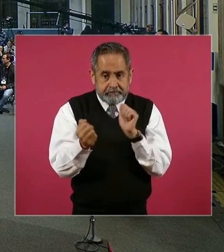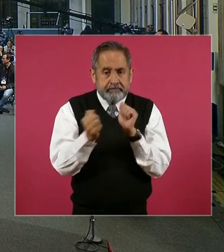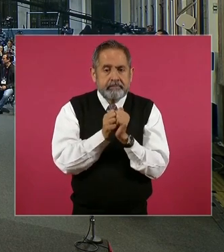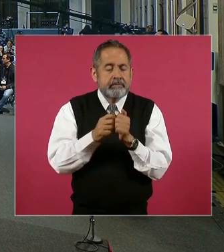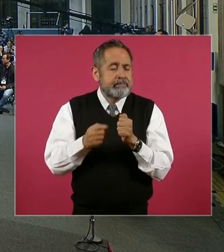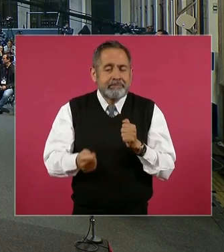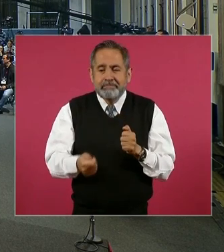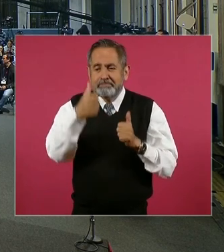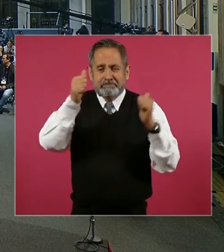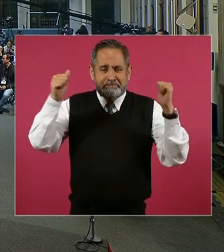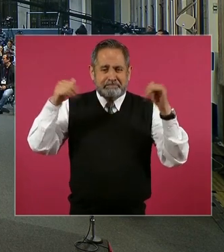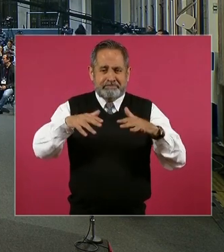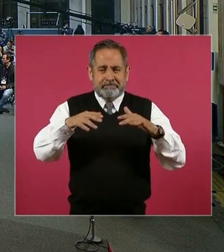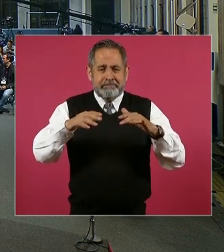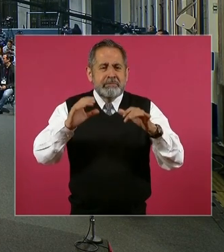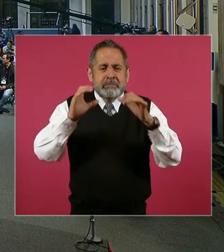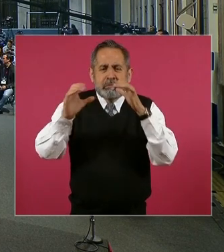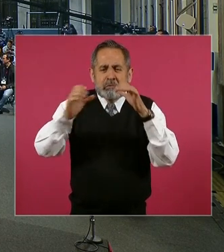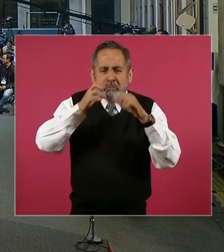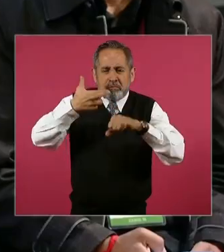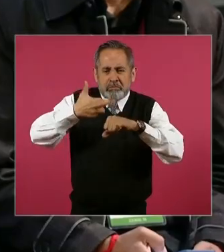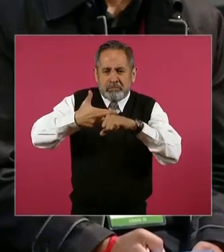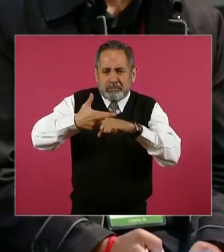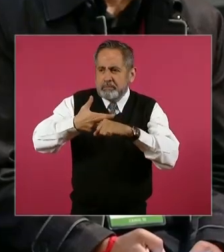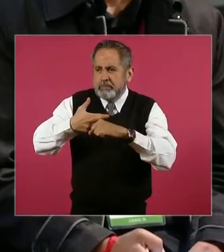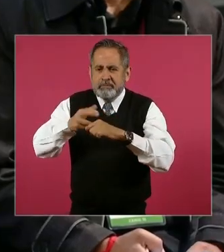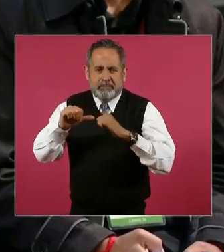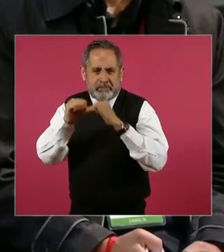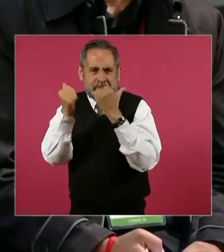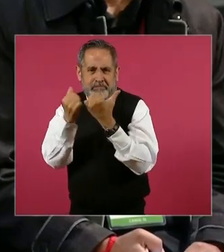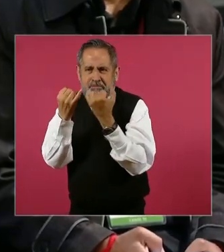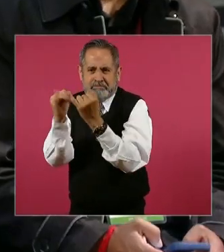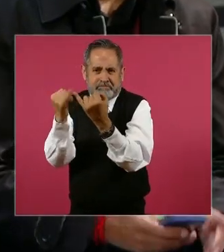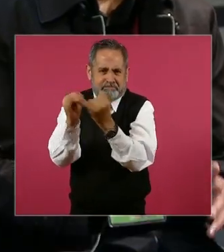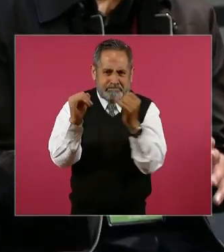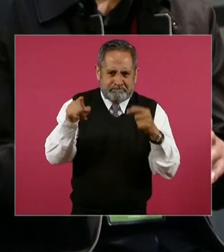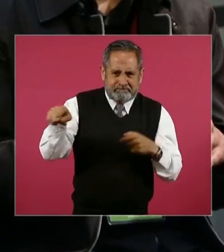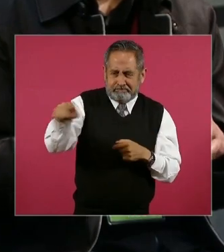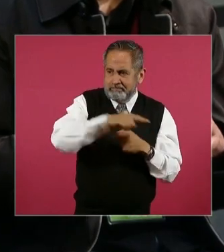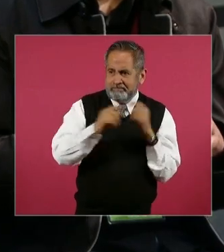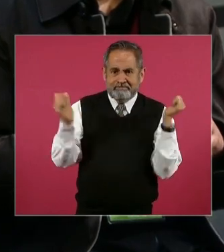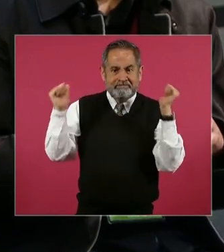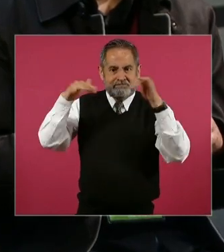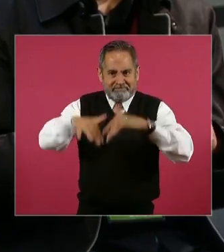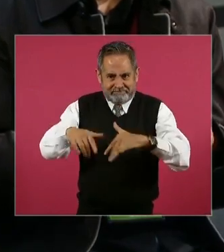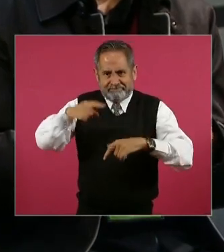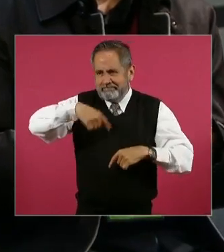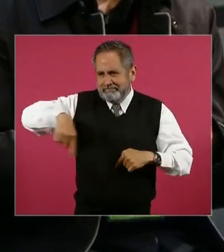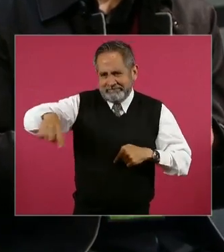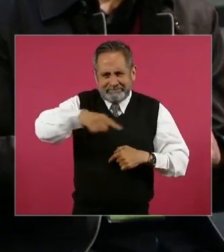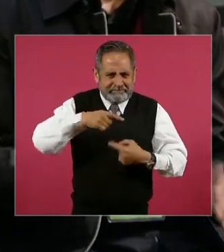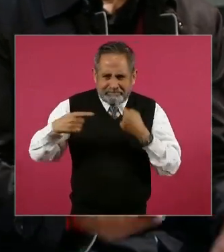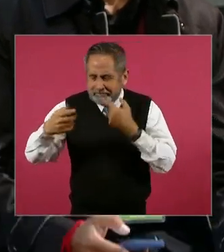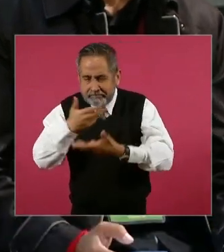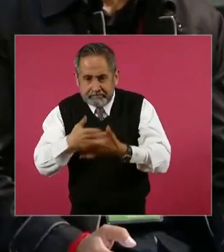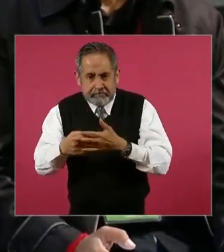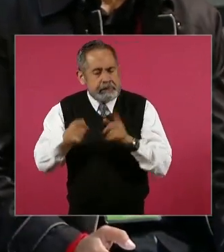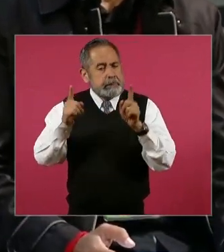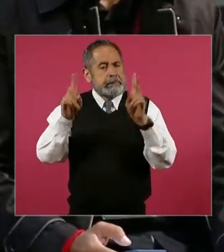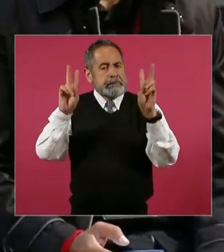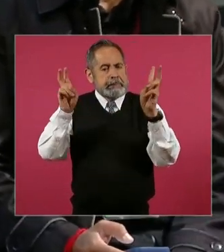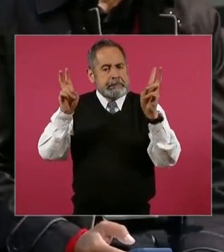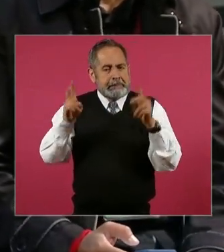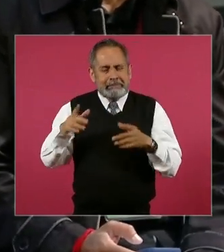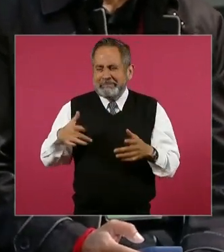continental de comunicadores independientes y que hay un tema que ha venido